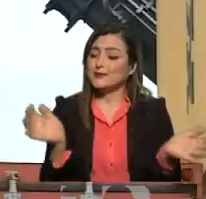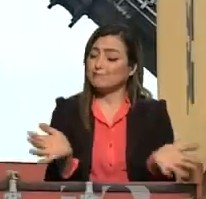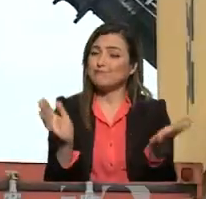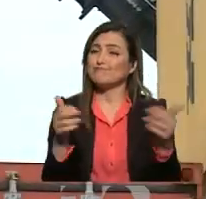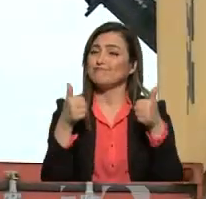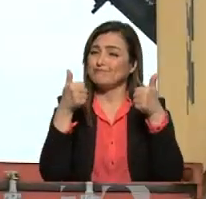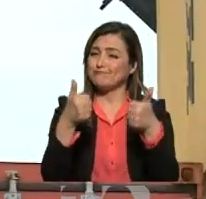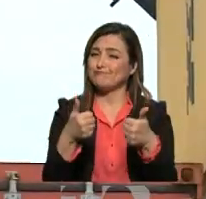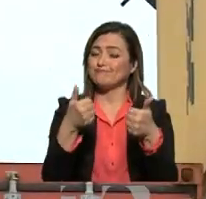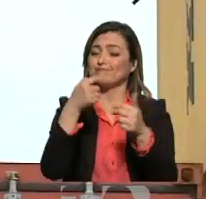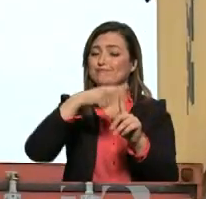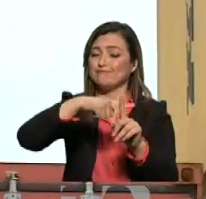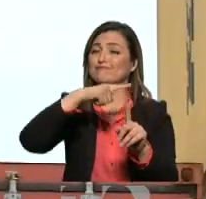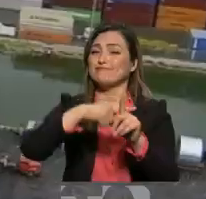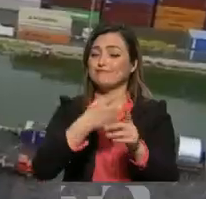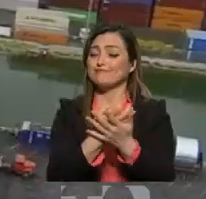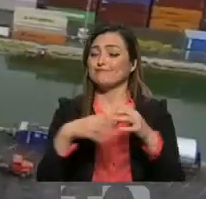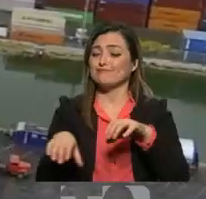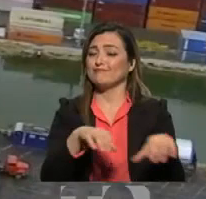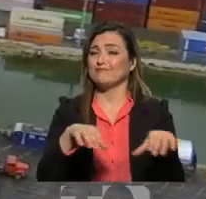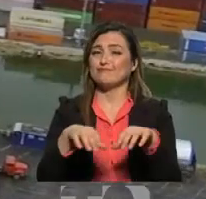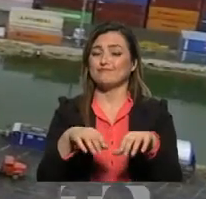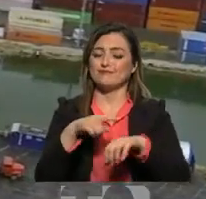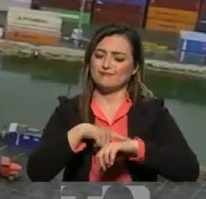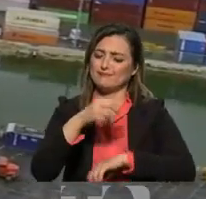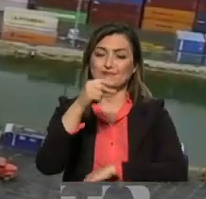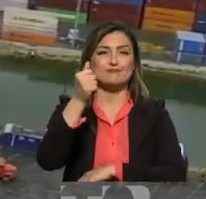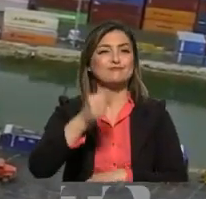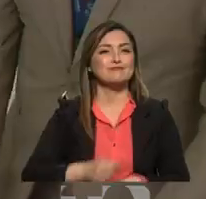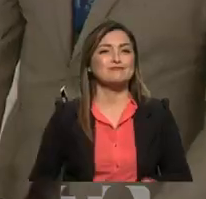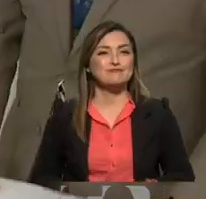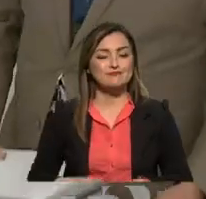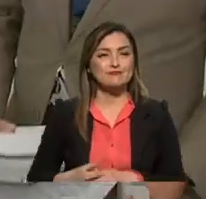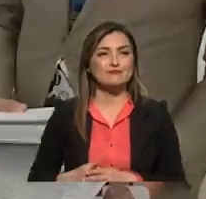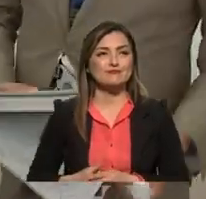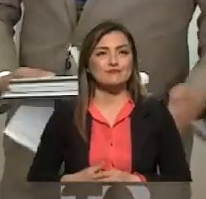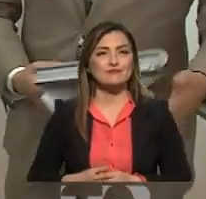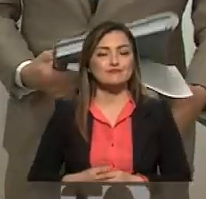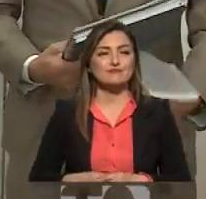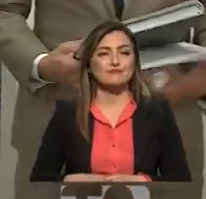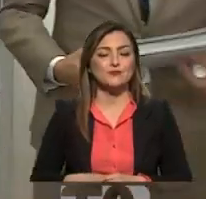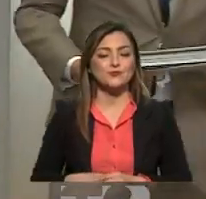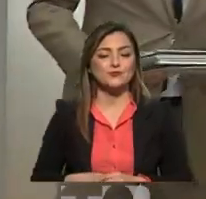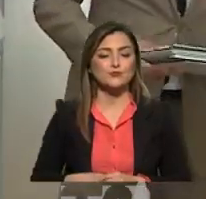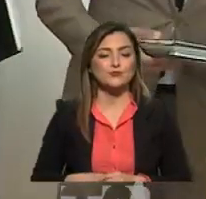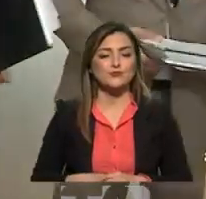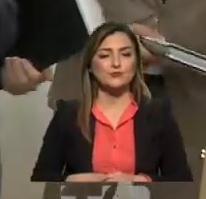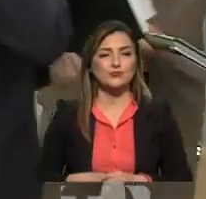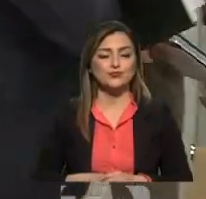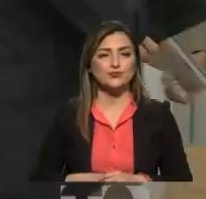incentivo para que esta actividad se reactive en el corto plazo. En Quito, Daniela Valencia, 24 horas.